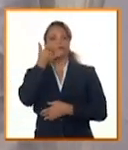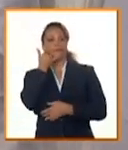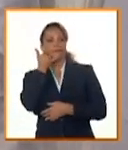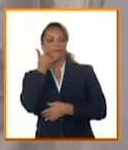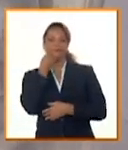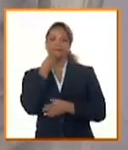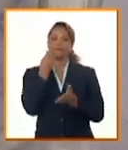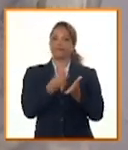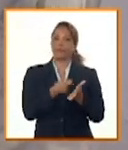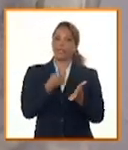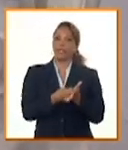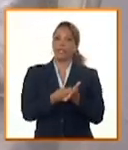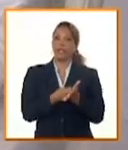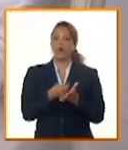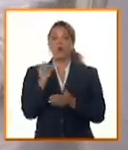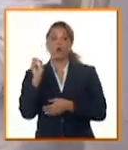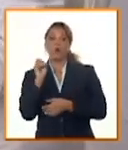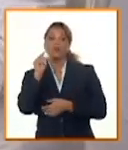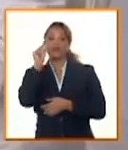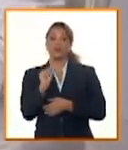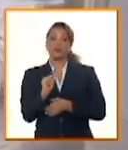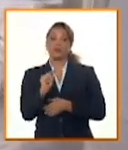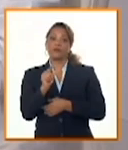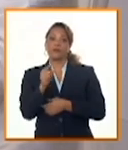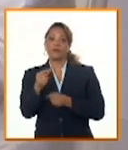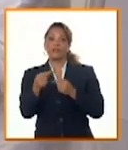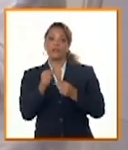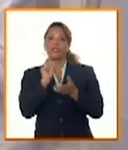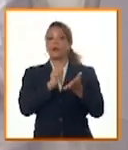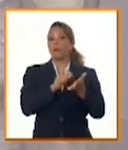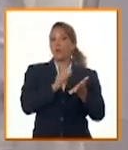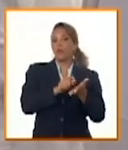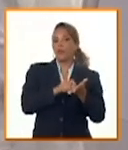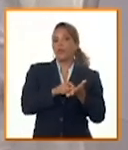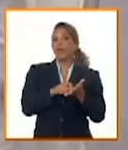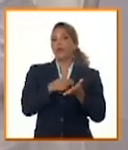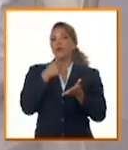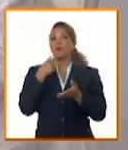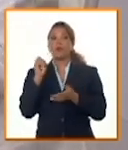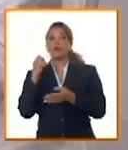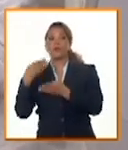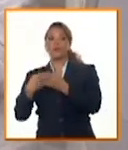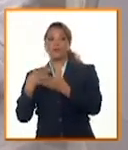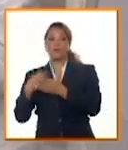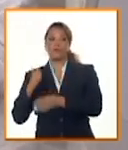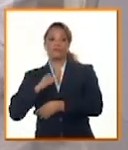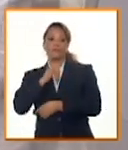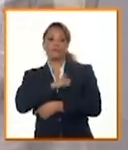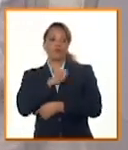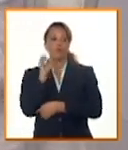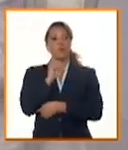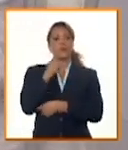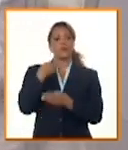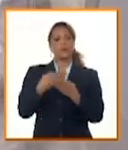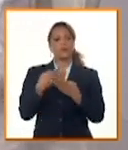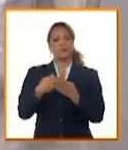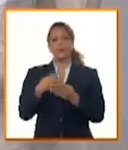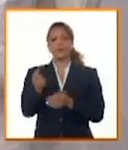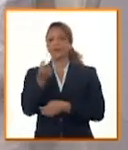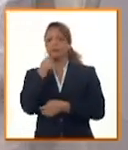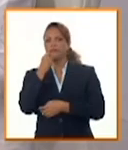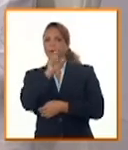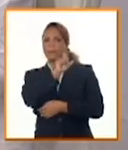electrónicos tener cerca un agente bancario que puede ser una bodega puede ser una mipymi puede ser una empresa puede ser una farmacia